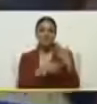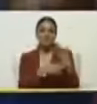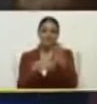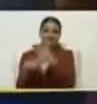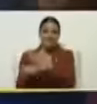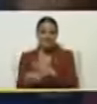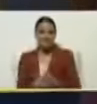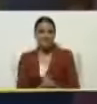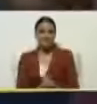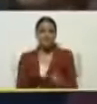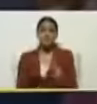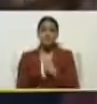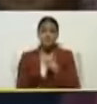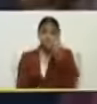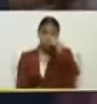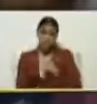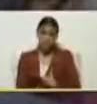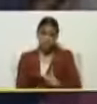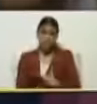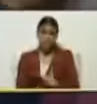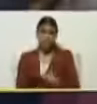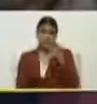Yo,